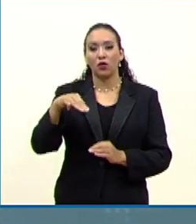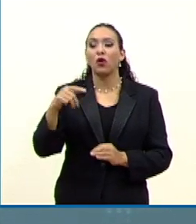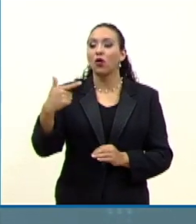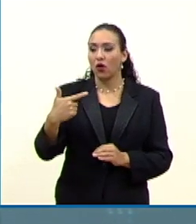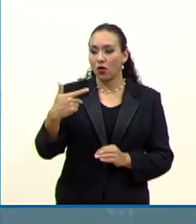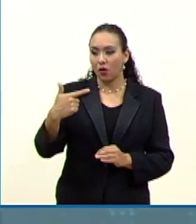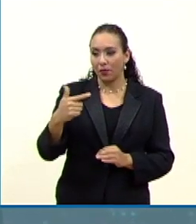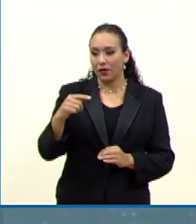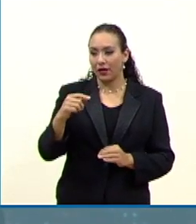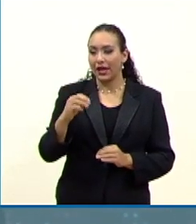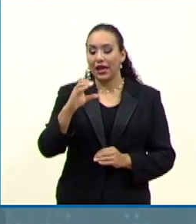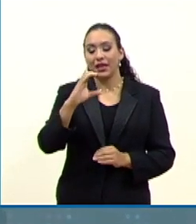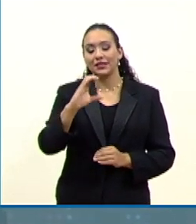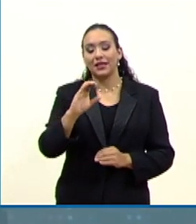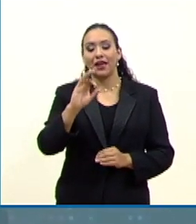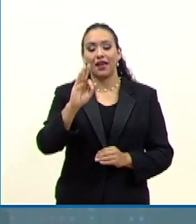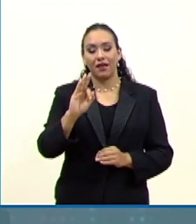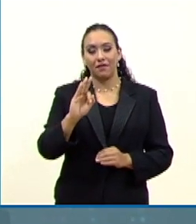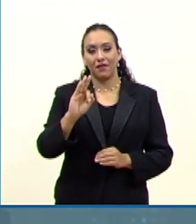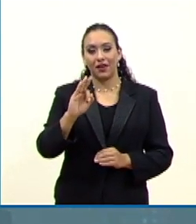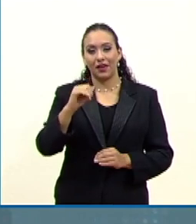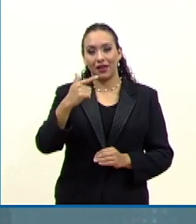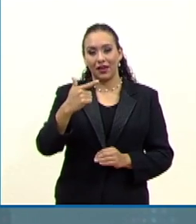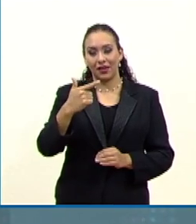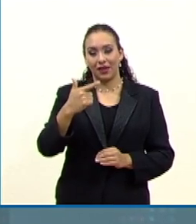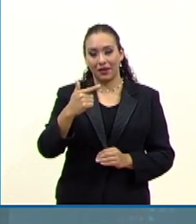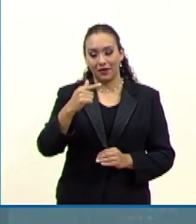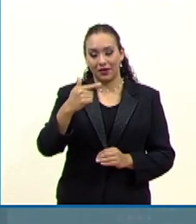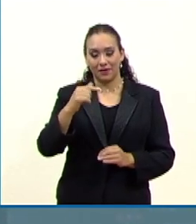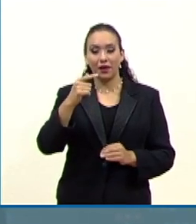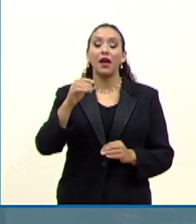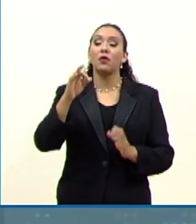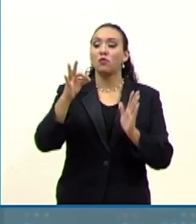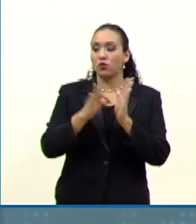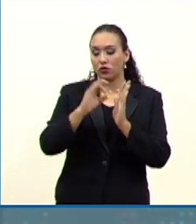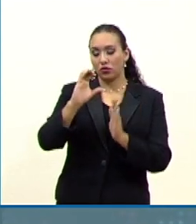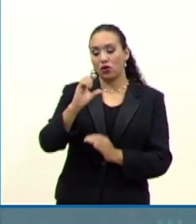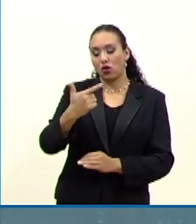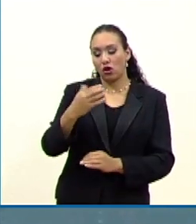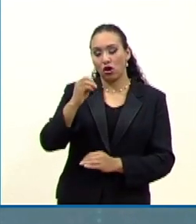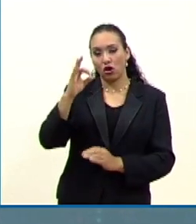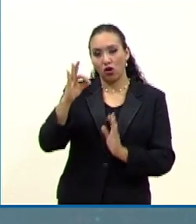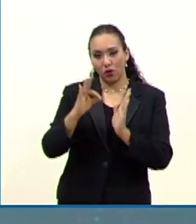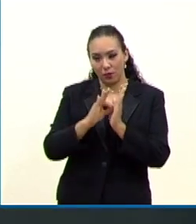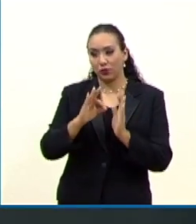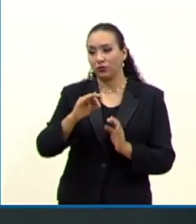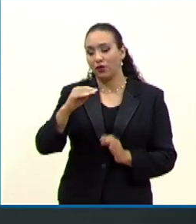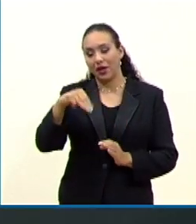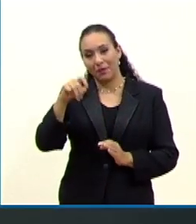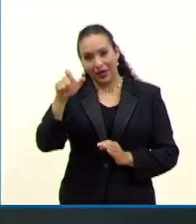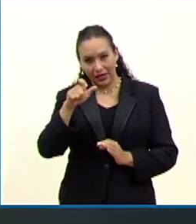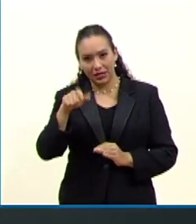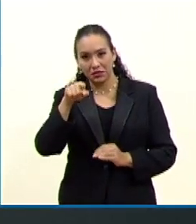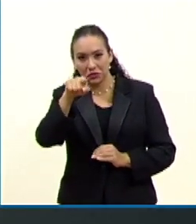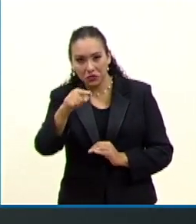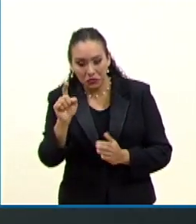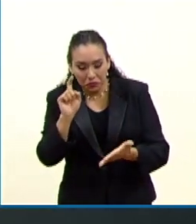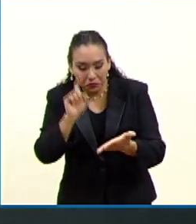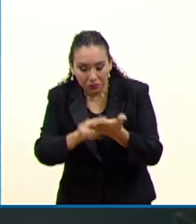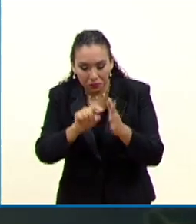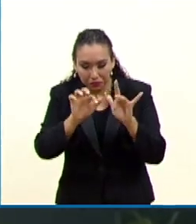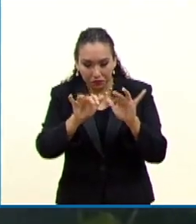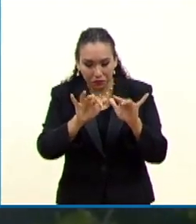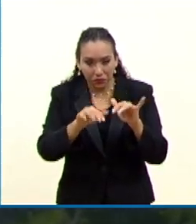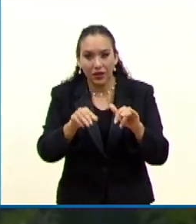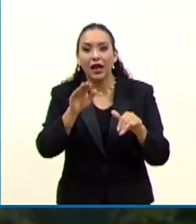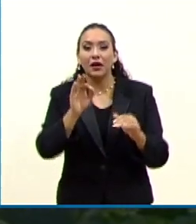ifdp-defensatel.cjf.gov.mx está disponible un formulario para que una persona de la delegación de la Defensoría más cercana se ponga en contacto con los